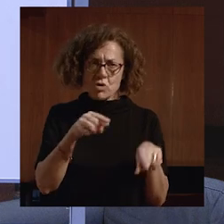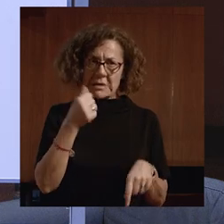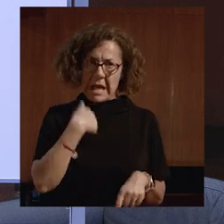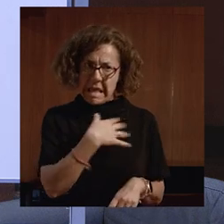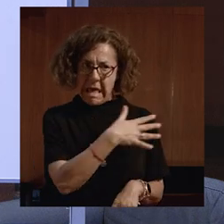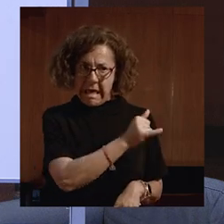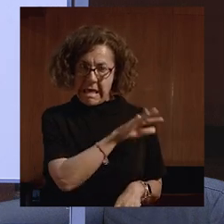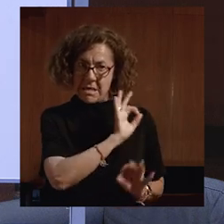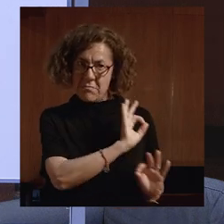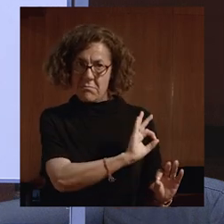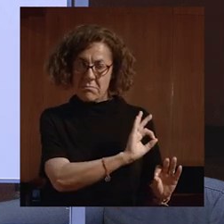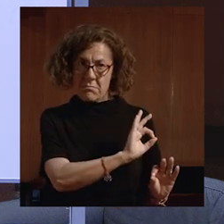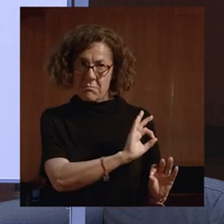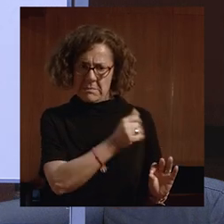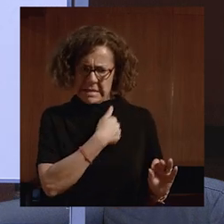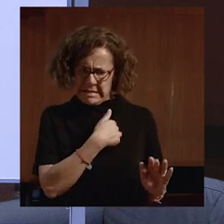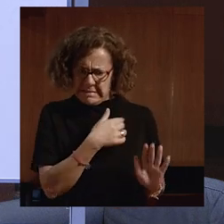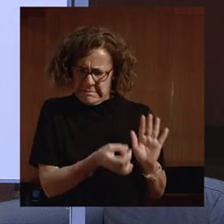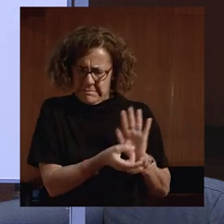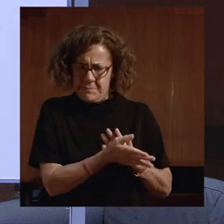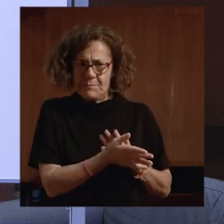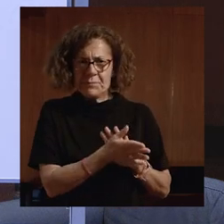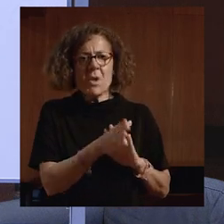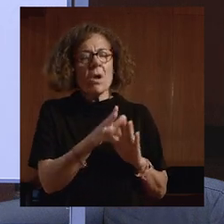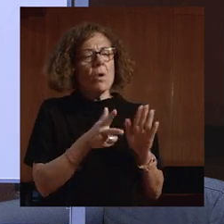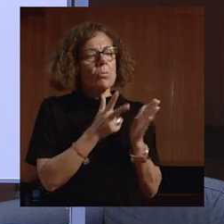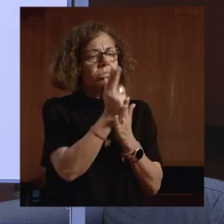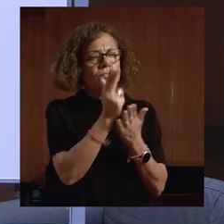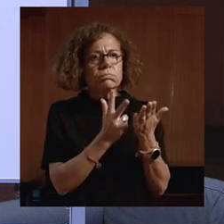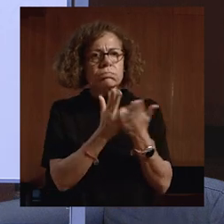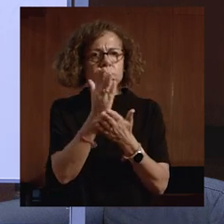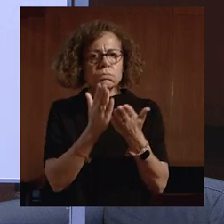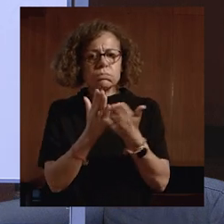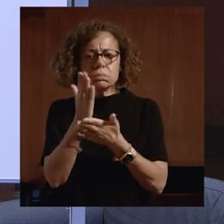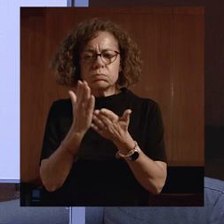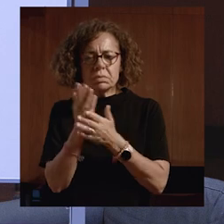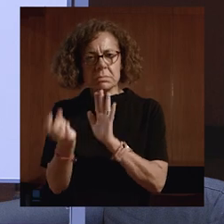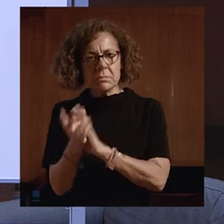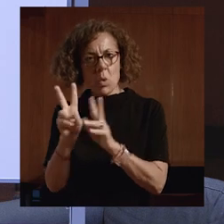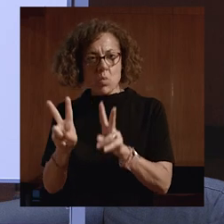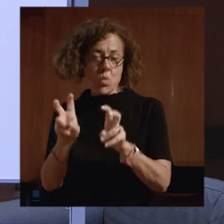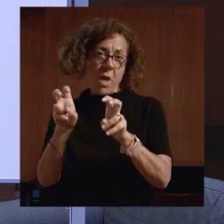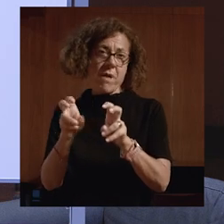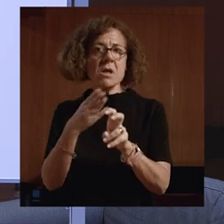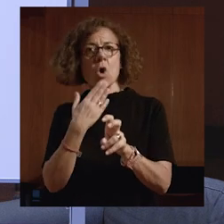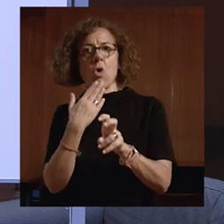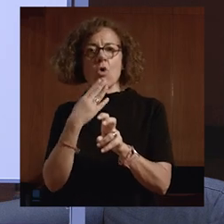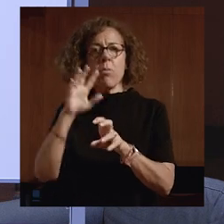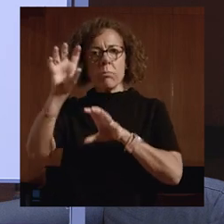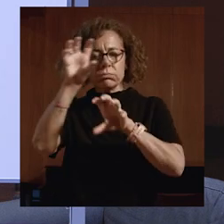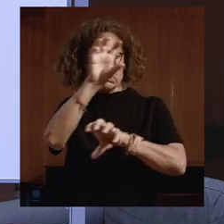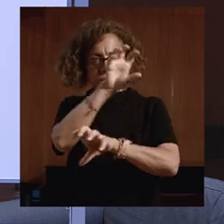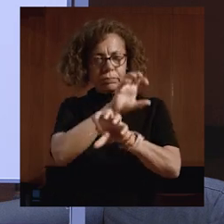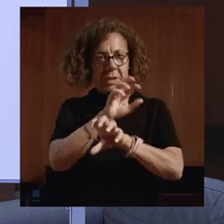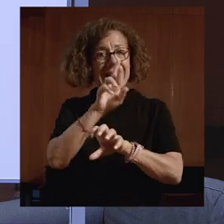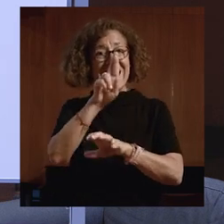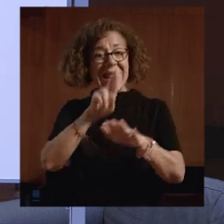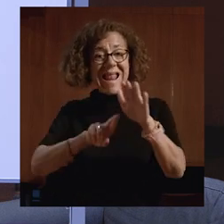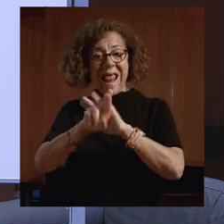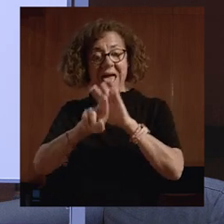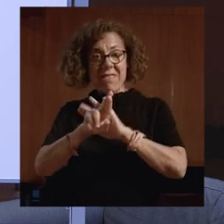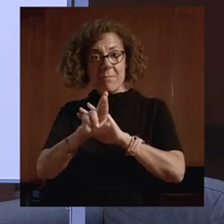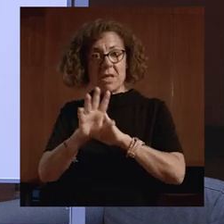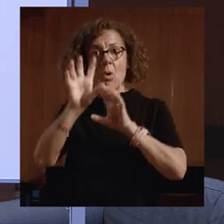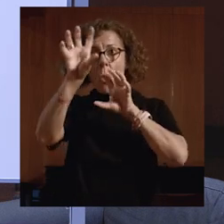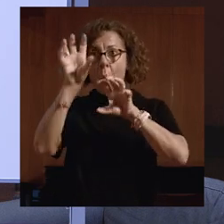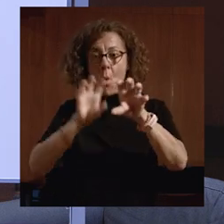está compuesta, cogen trocitos y con eso hacen una obra nueva, un collage, casi como en el Renacimiento, ¿no? Las glosas de un texto